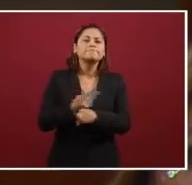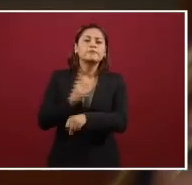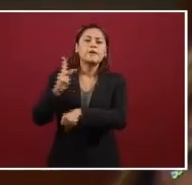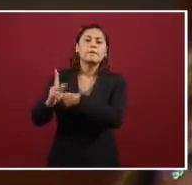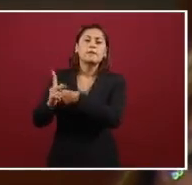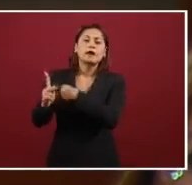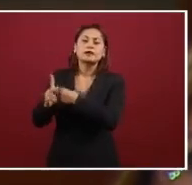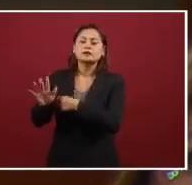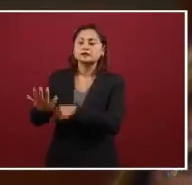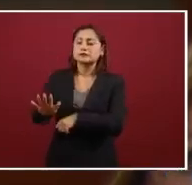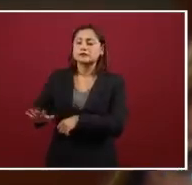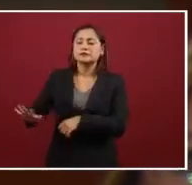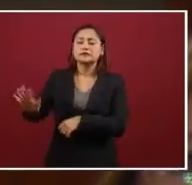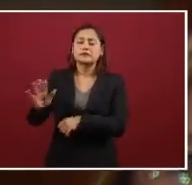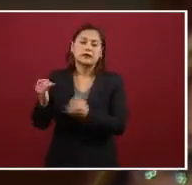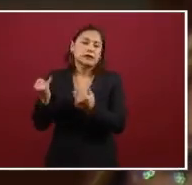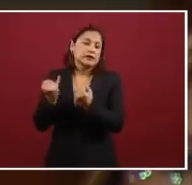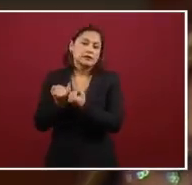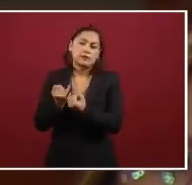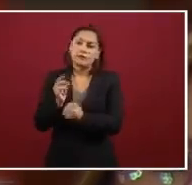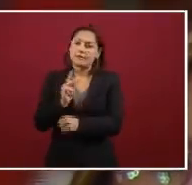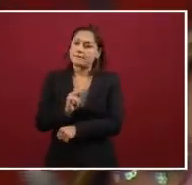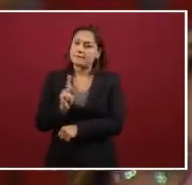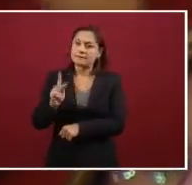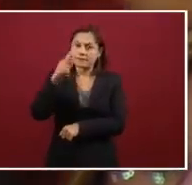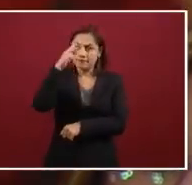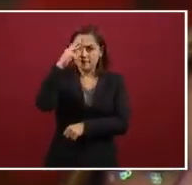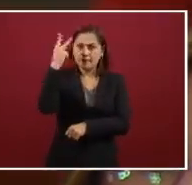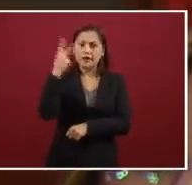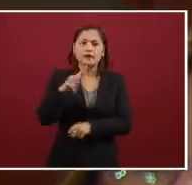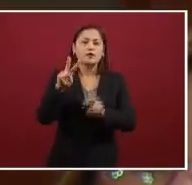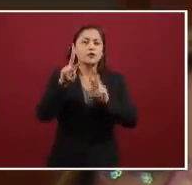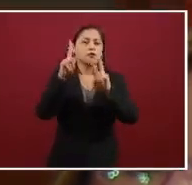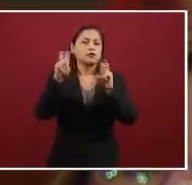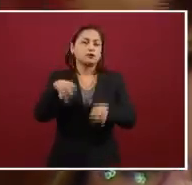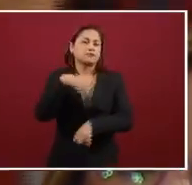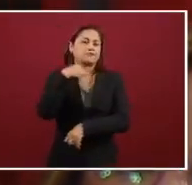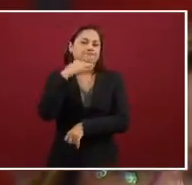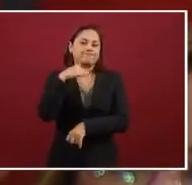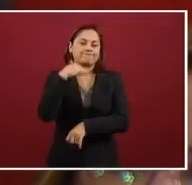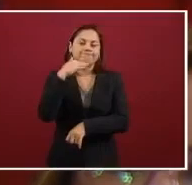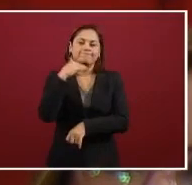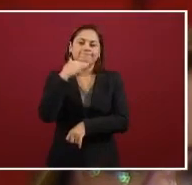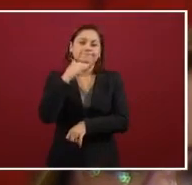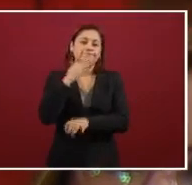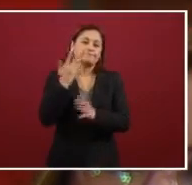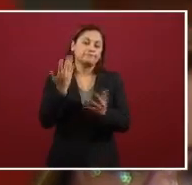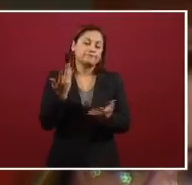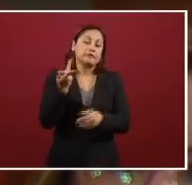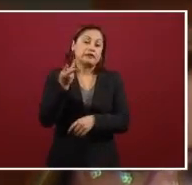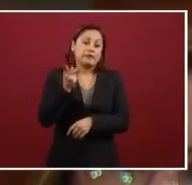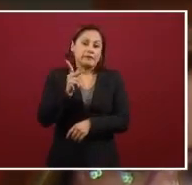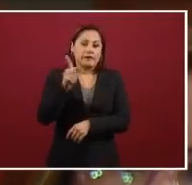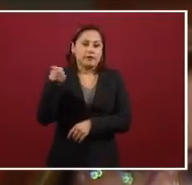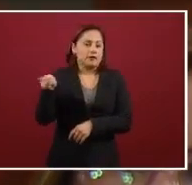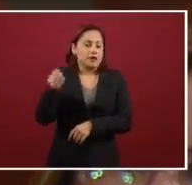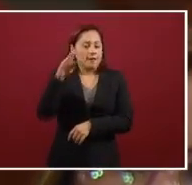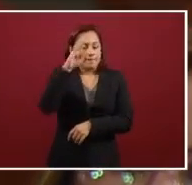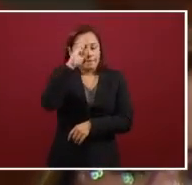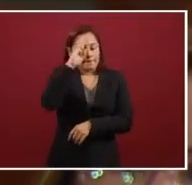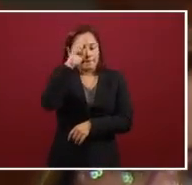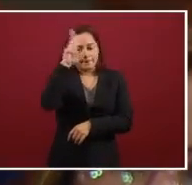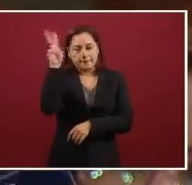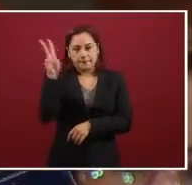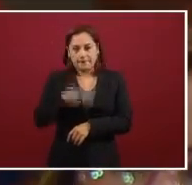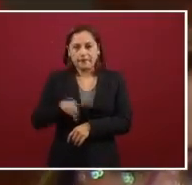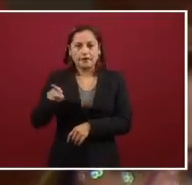ha sido la corrupción, pero allá están peor que aquí, canciller. Hay una